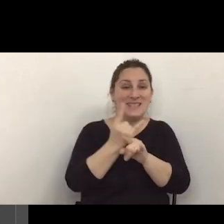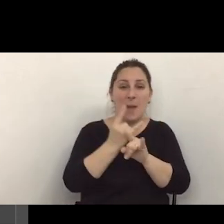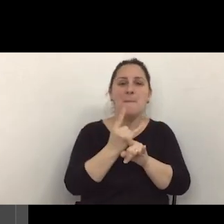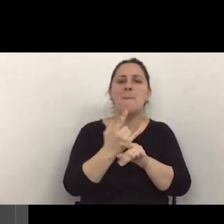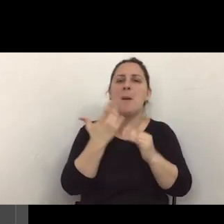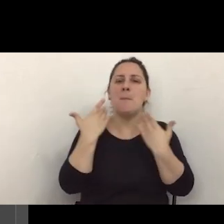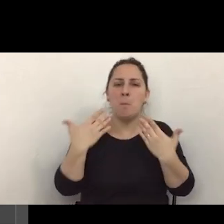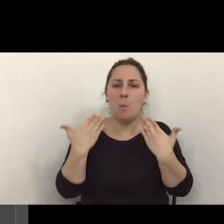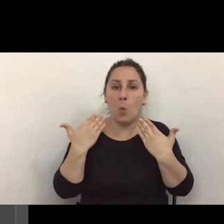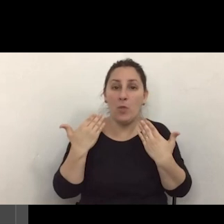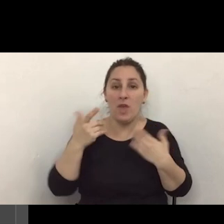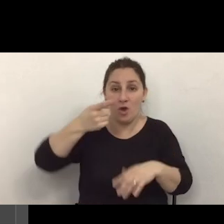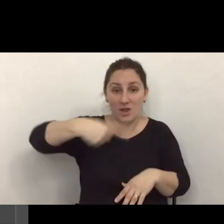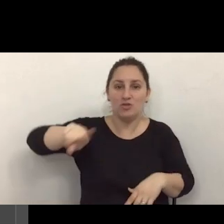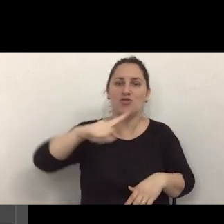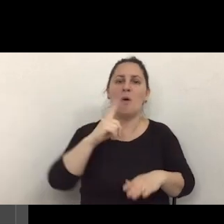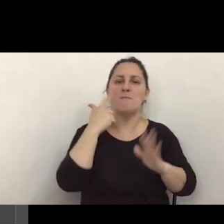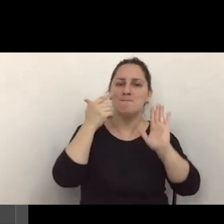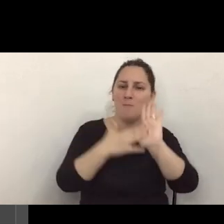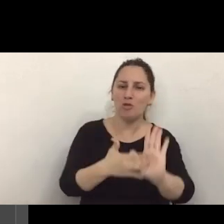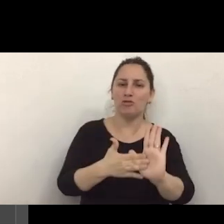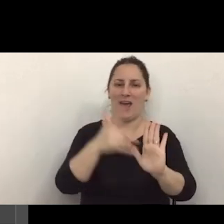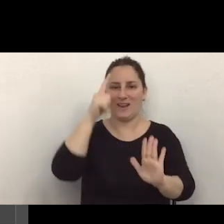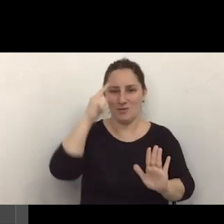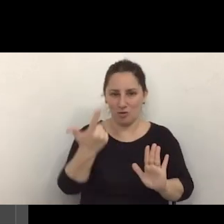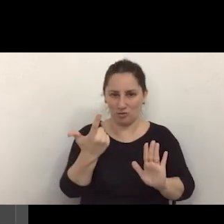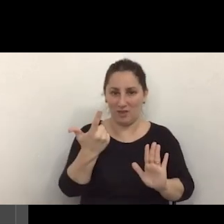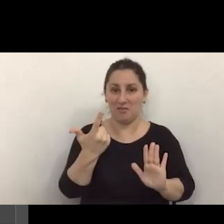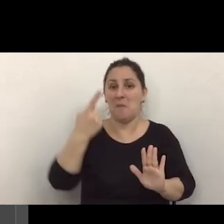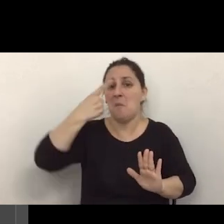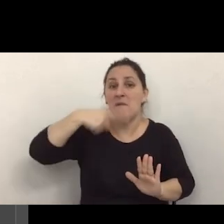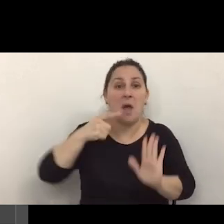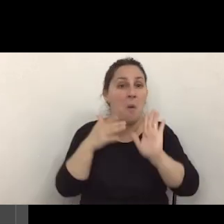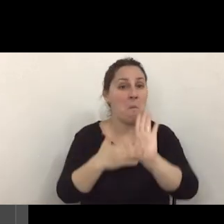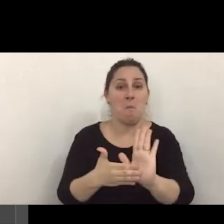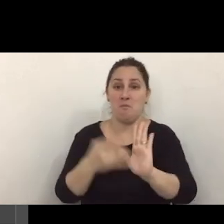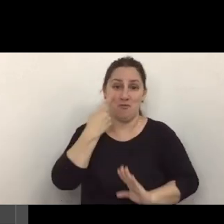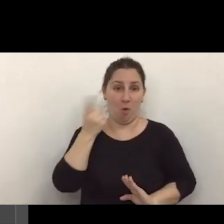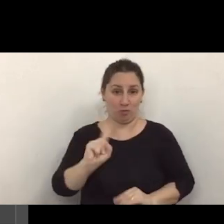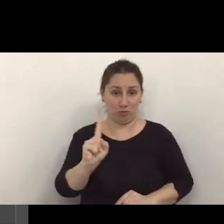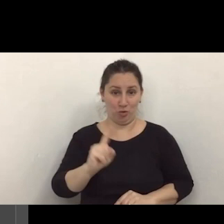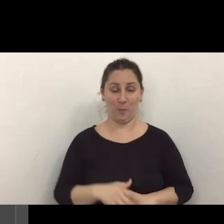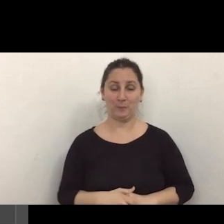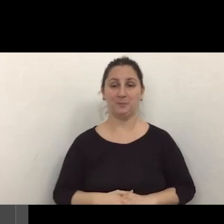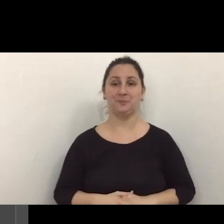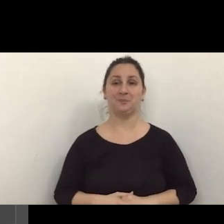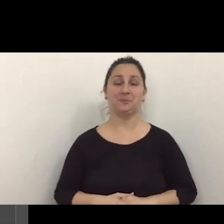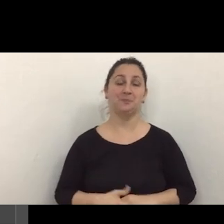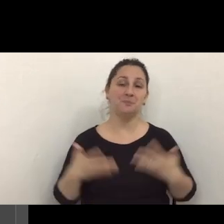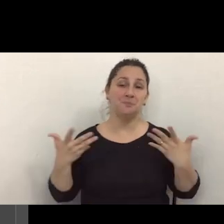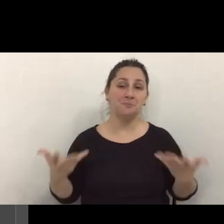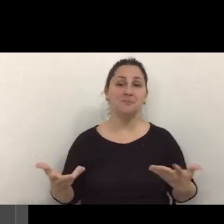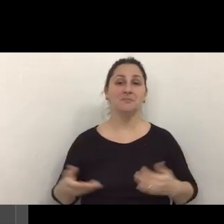posibilidad de acreditar su inocencia y no lo han hecho. ¿Sí? Así que bueno, en